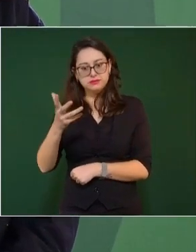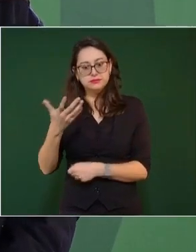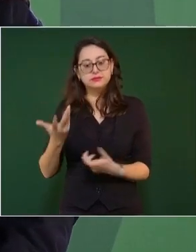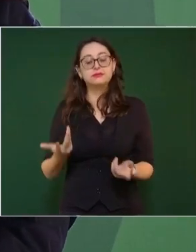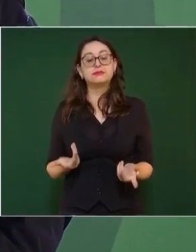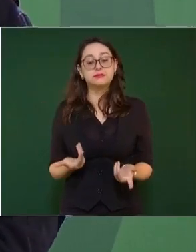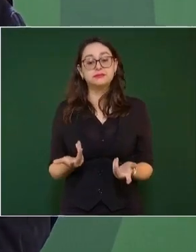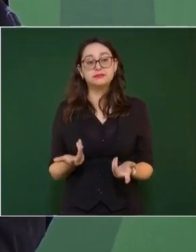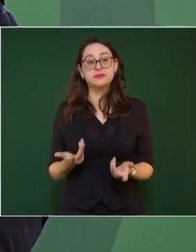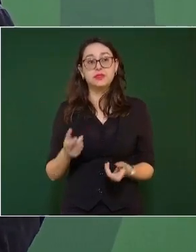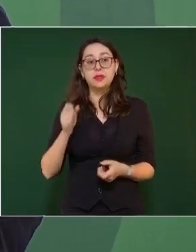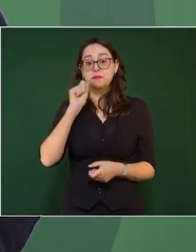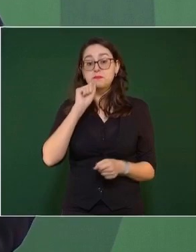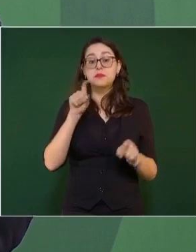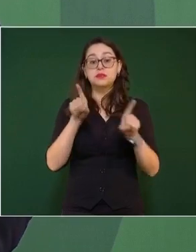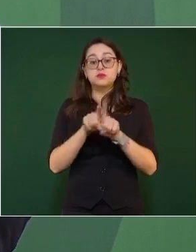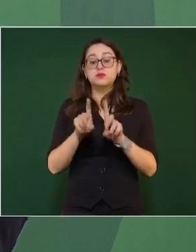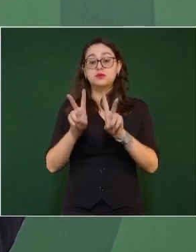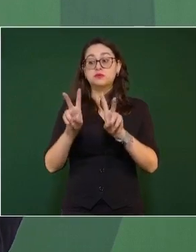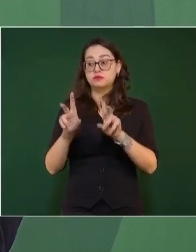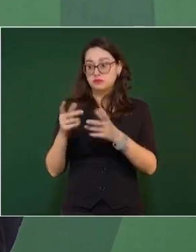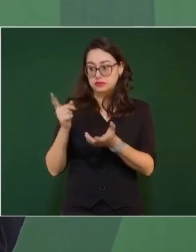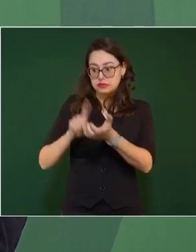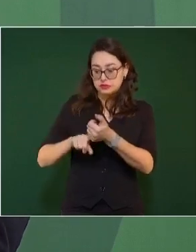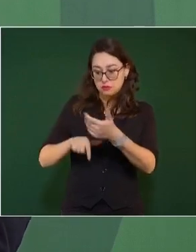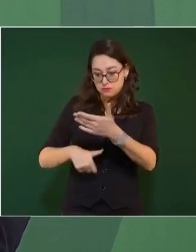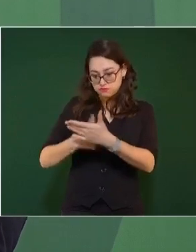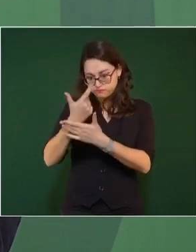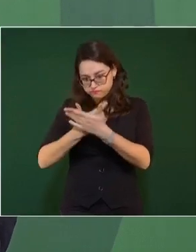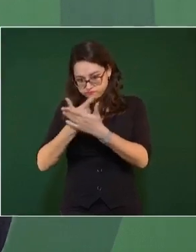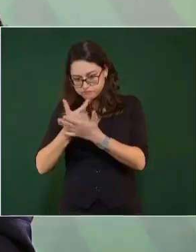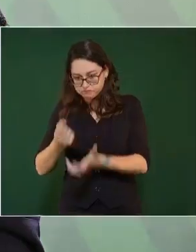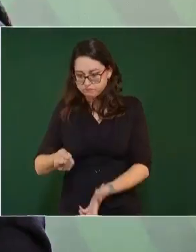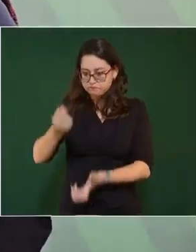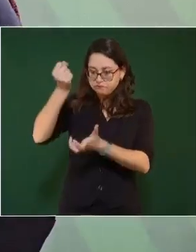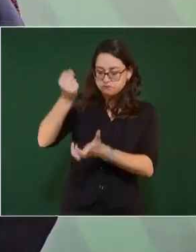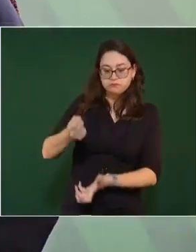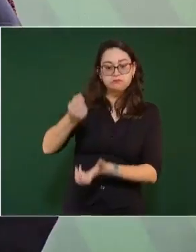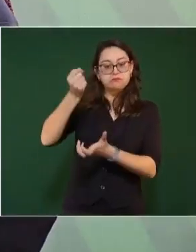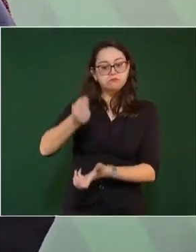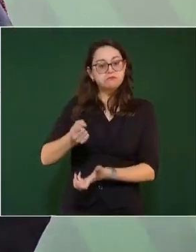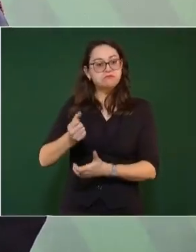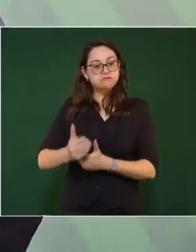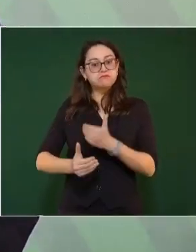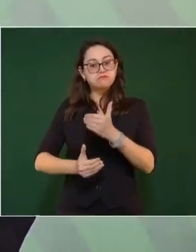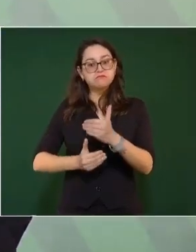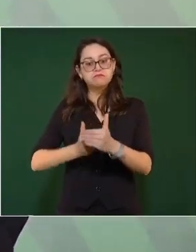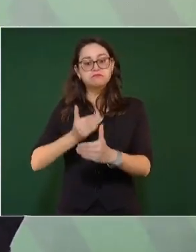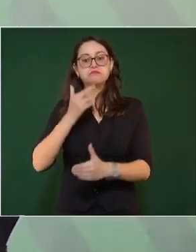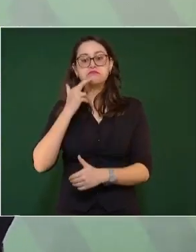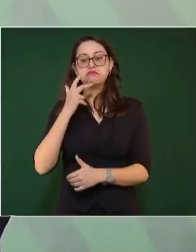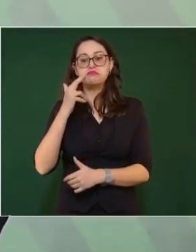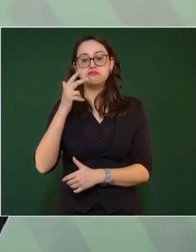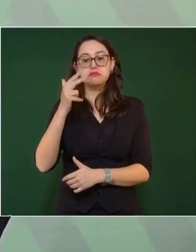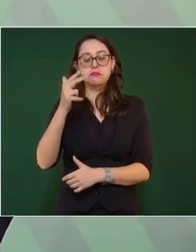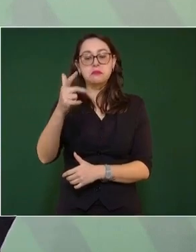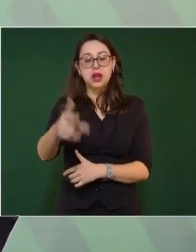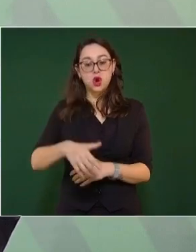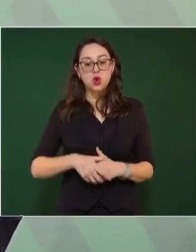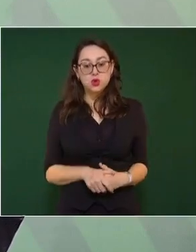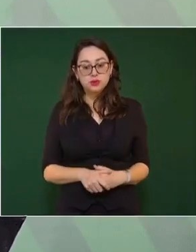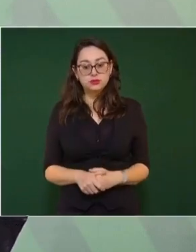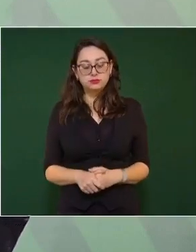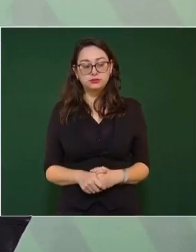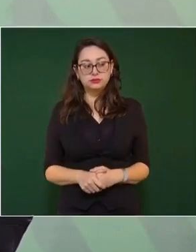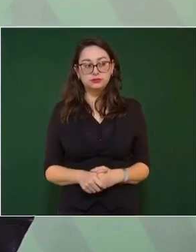y las finanzas públicas de México son de las mejores del mundo